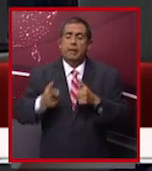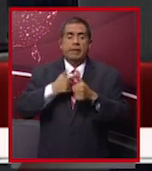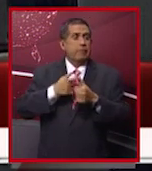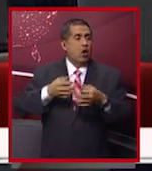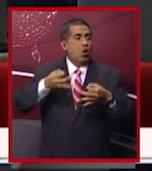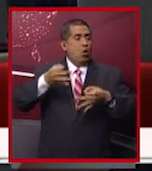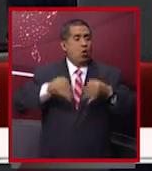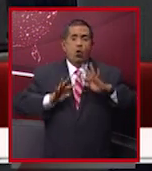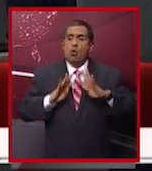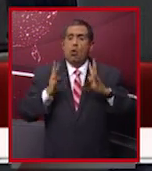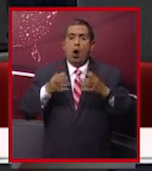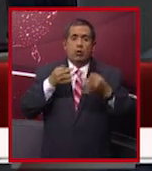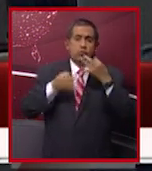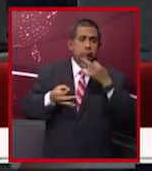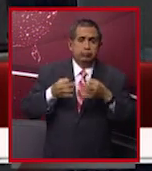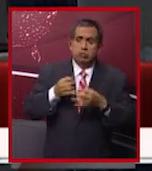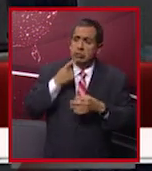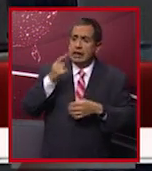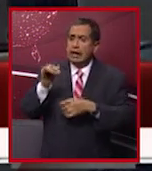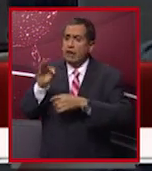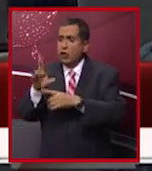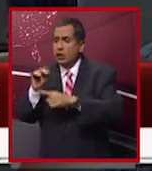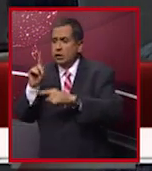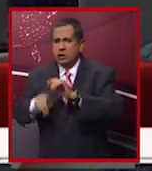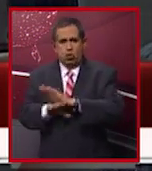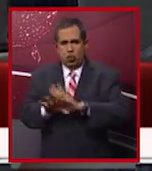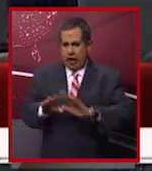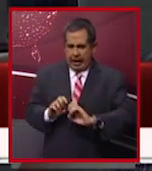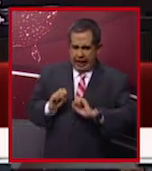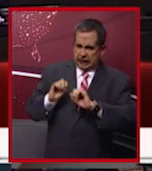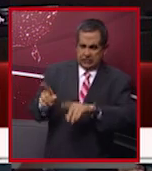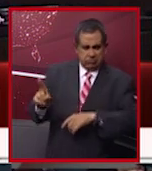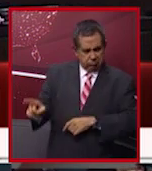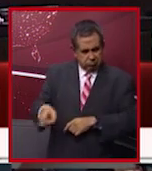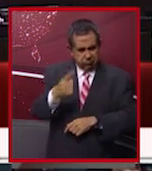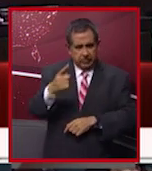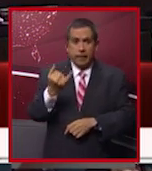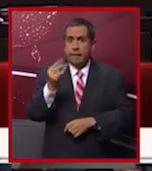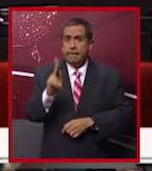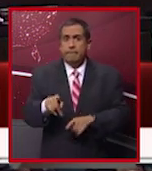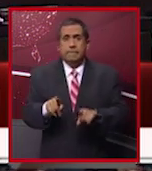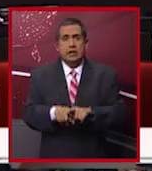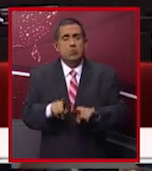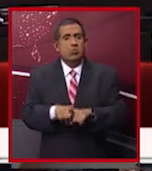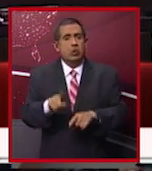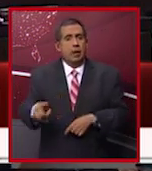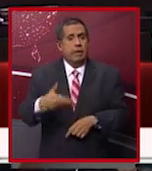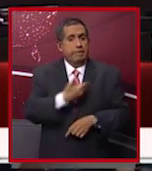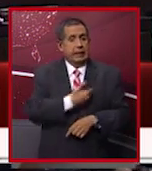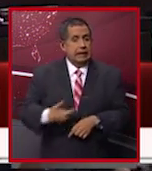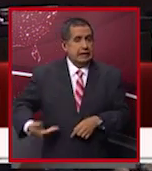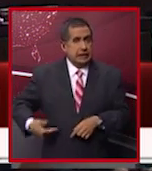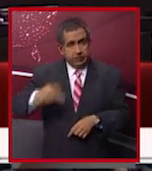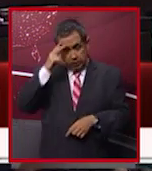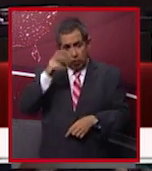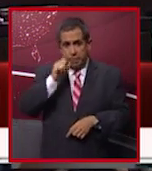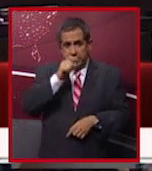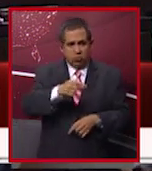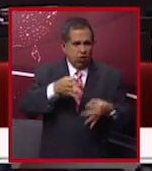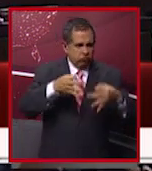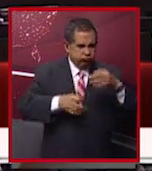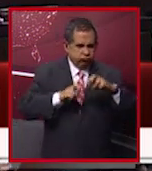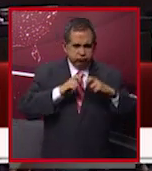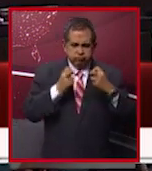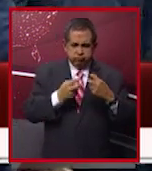de la eliminación del fuero y se enfrentará a sus cargos en libertad, y en el caso del presidente de la República serán directamente las autoridades las que tendrían que